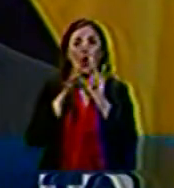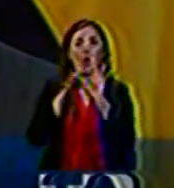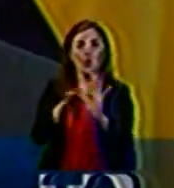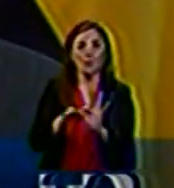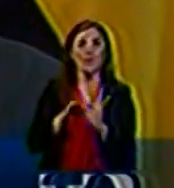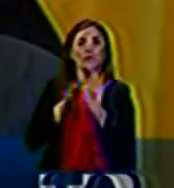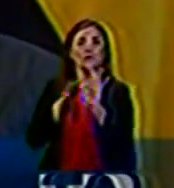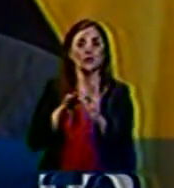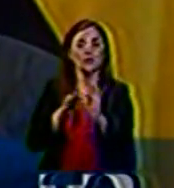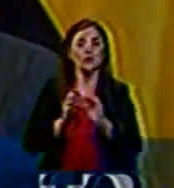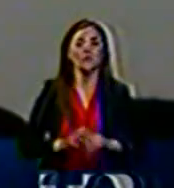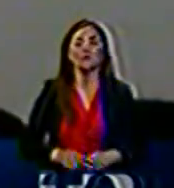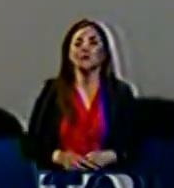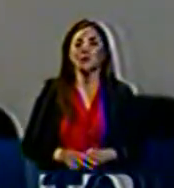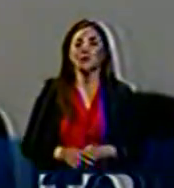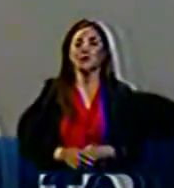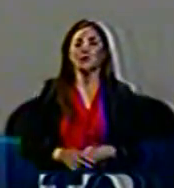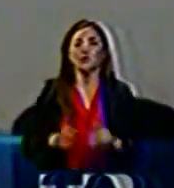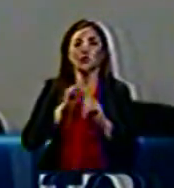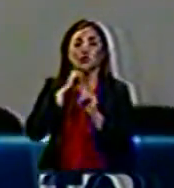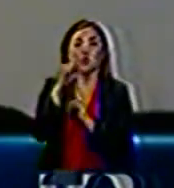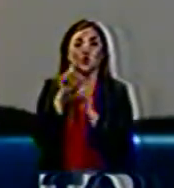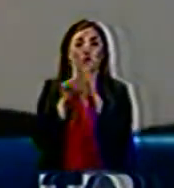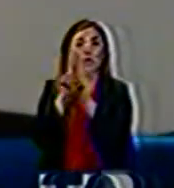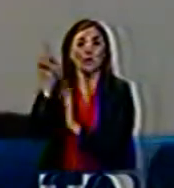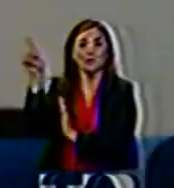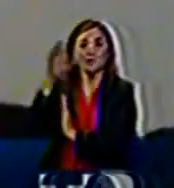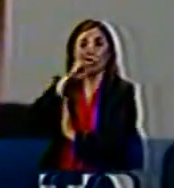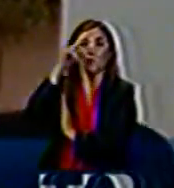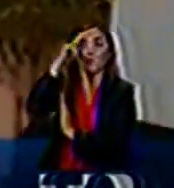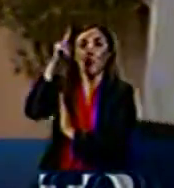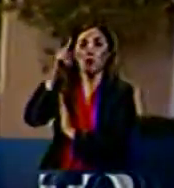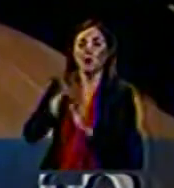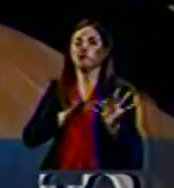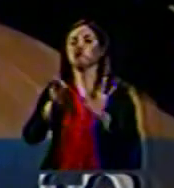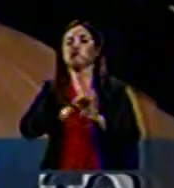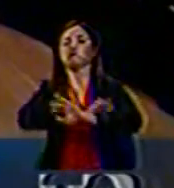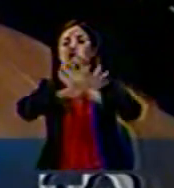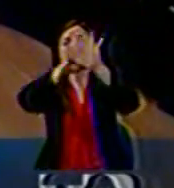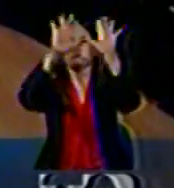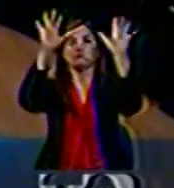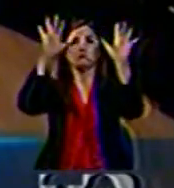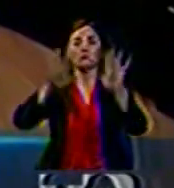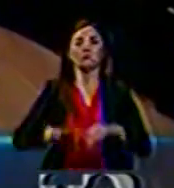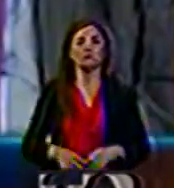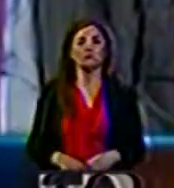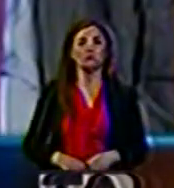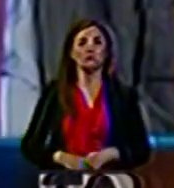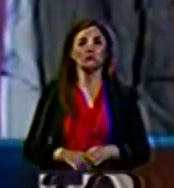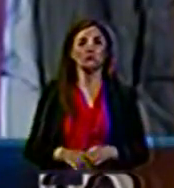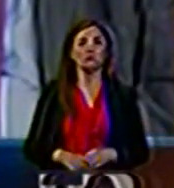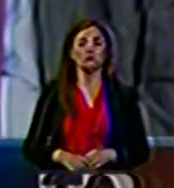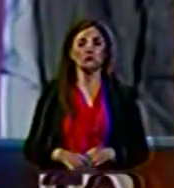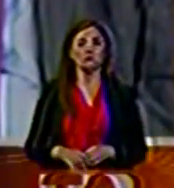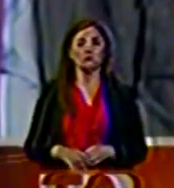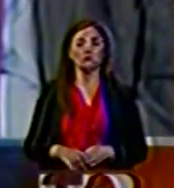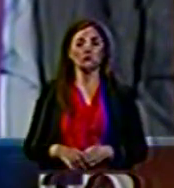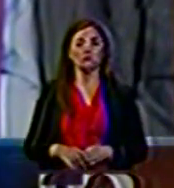cooperación y aclarará la situación jurídica que enfrenta el expresidente Correa con la justicia ecuatoriana. Va a